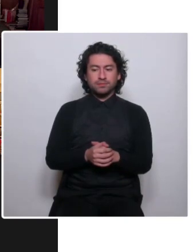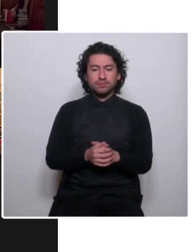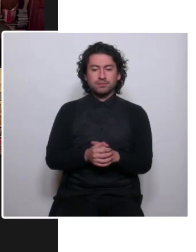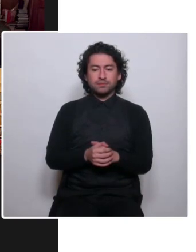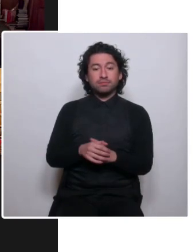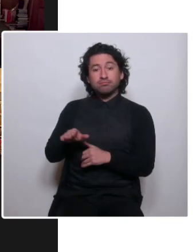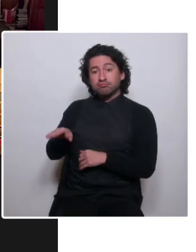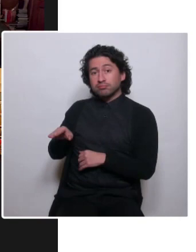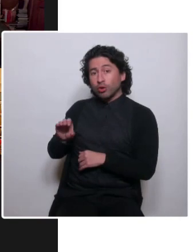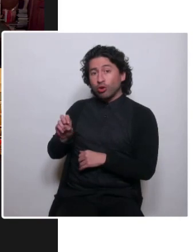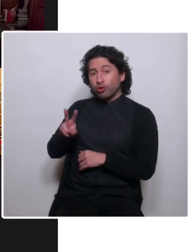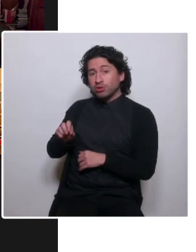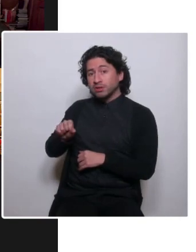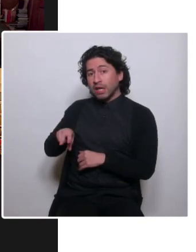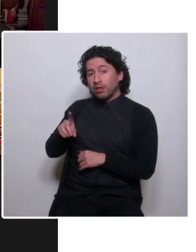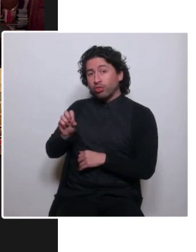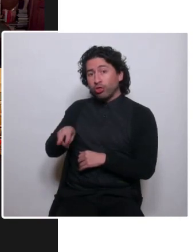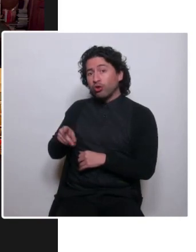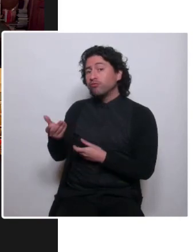Señor Sandón, ¿cómo vota?